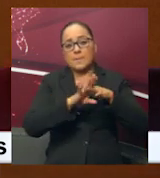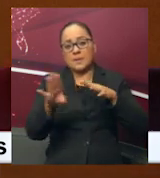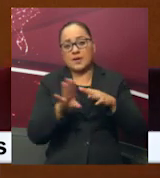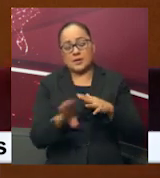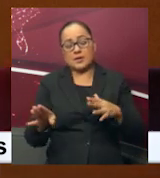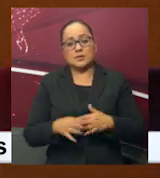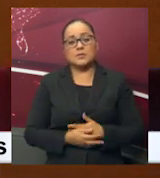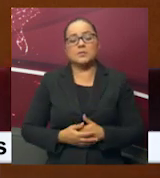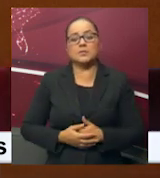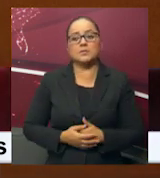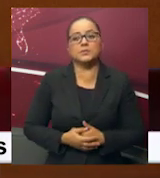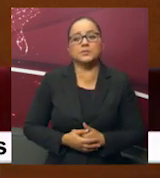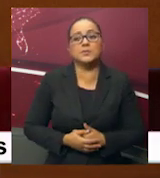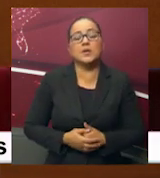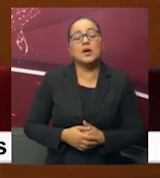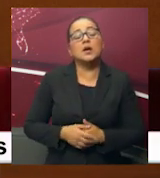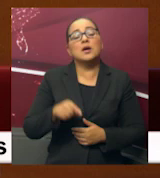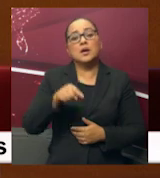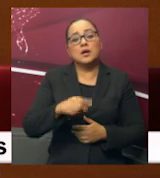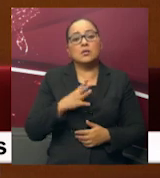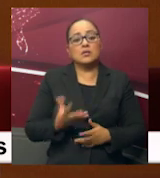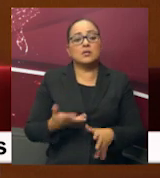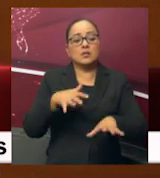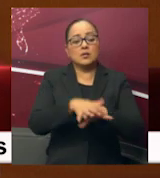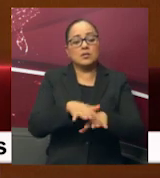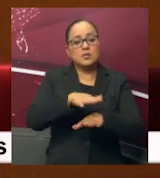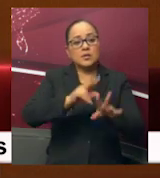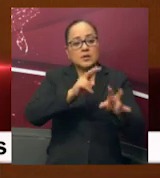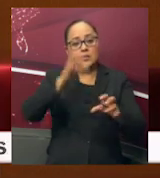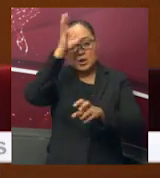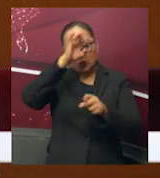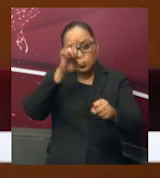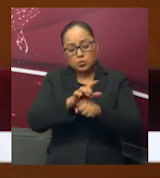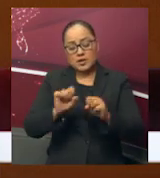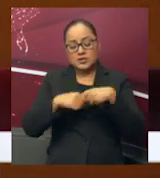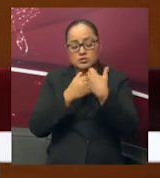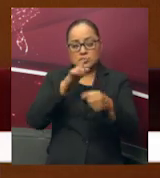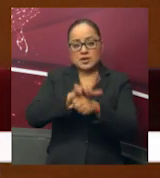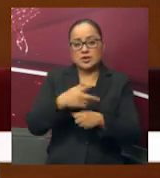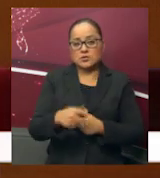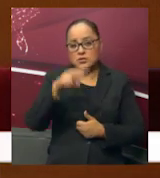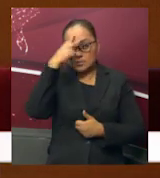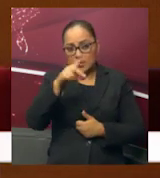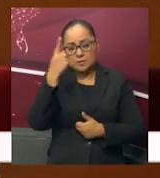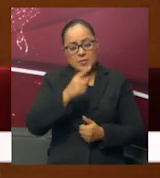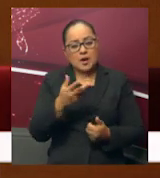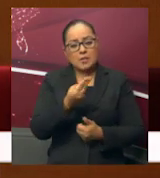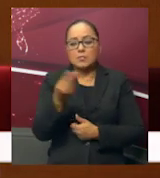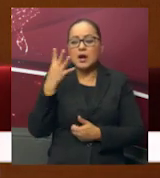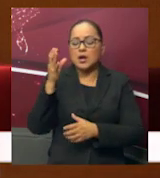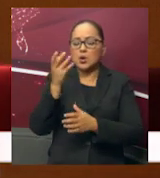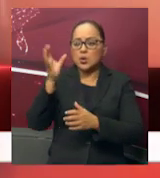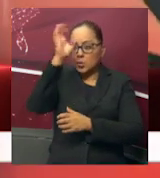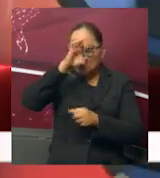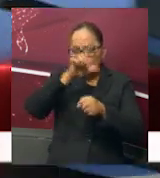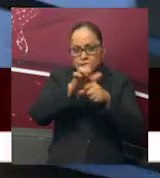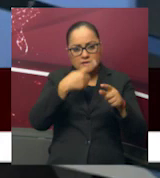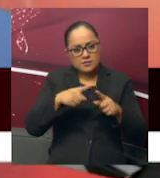PROINMI, con el objetivo de insertarlos en la cultura y sociedad mexicana, preservando la multiculturalidad de nuestro